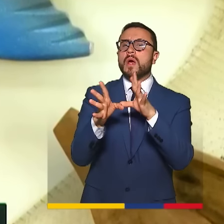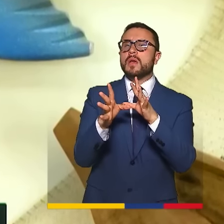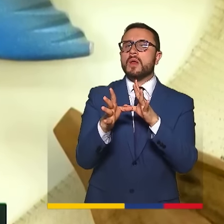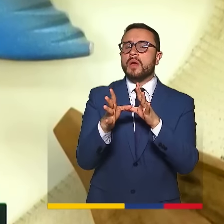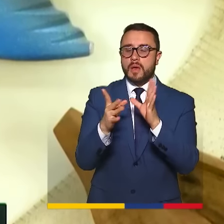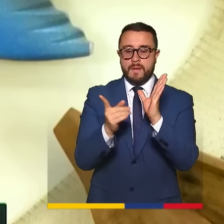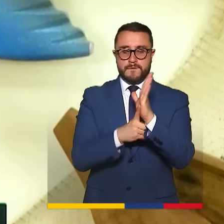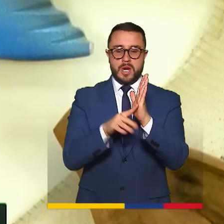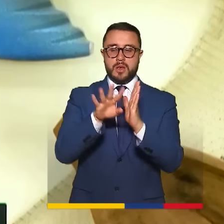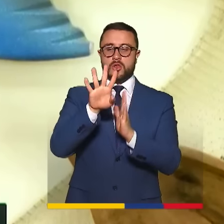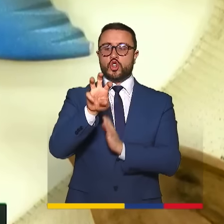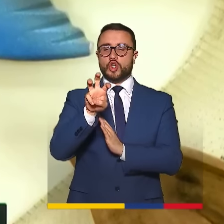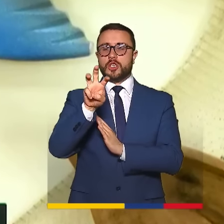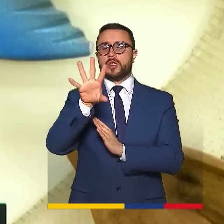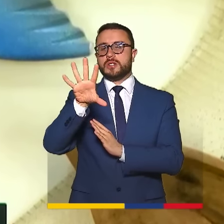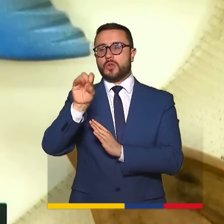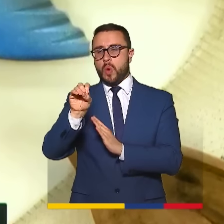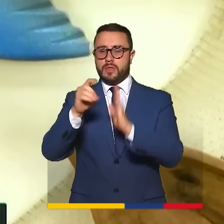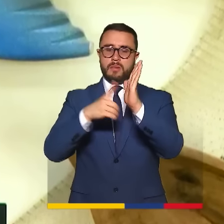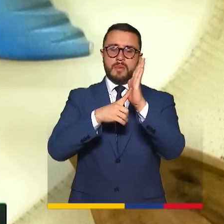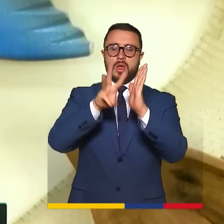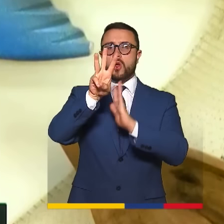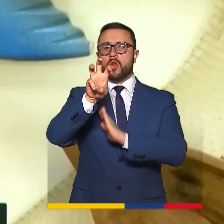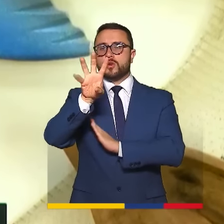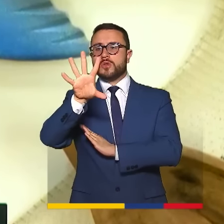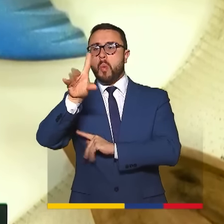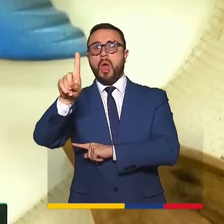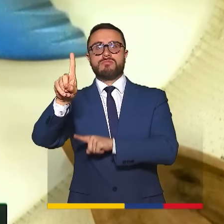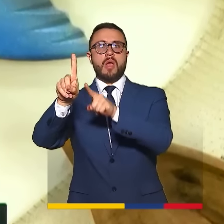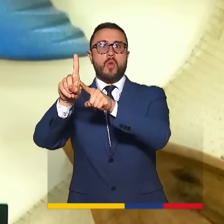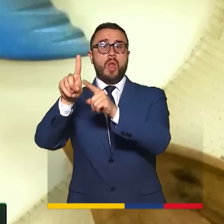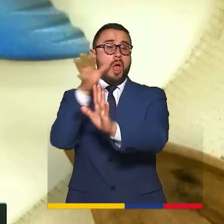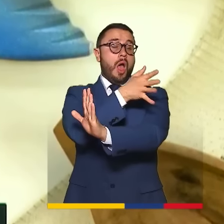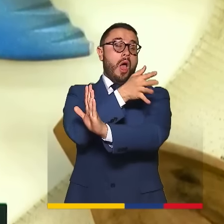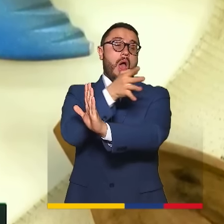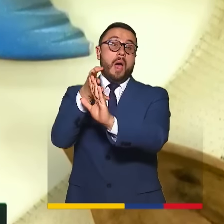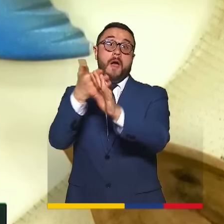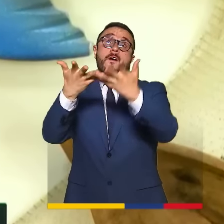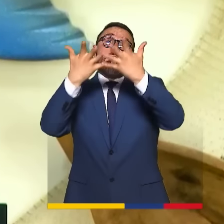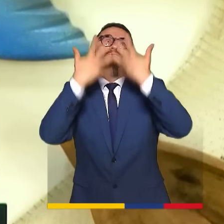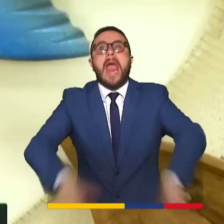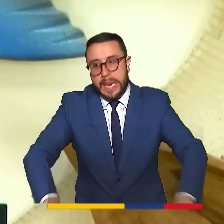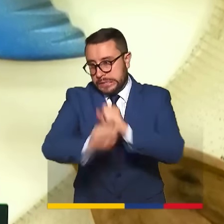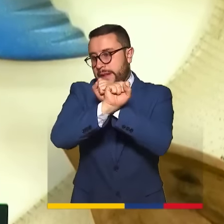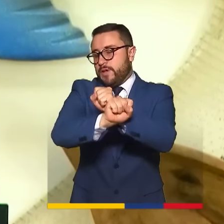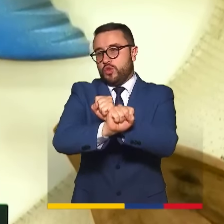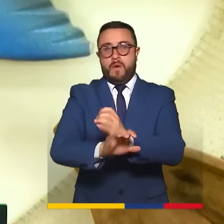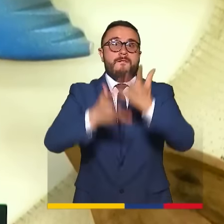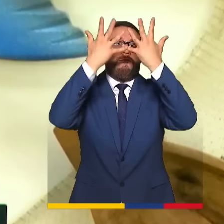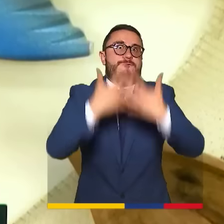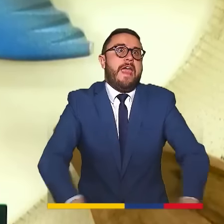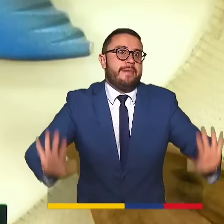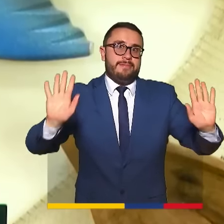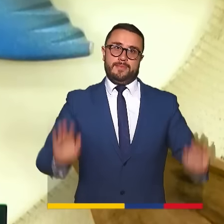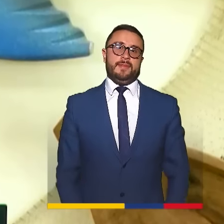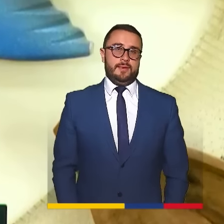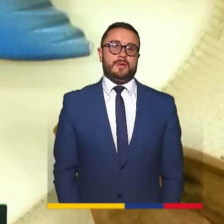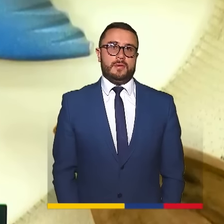1850-51 hubo que esperar para acabar con la ignominia, y aún así los grandes